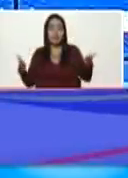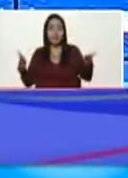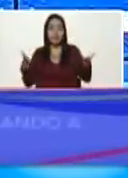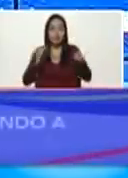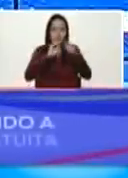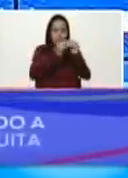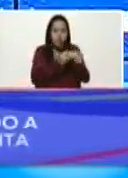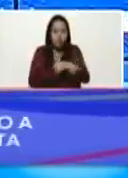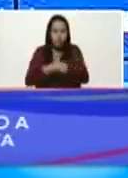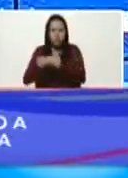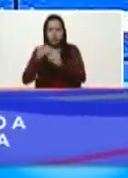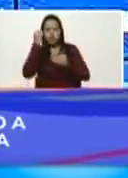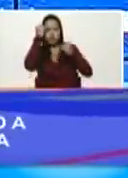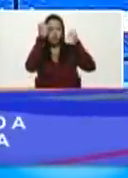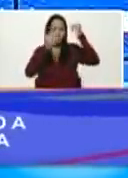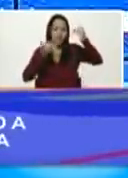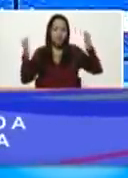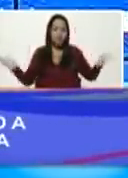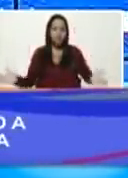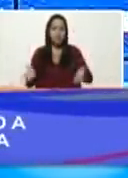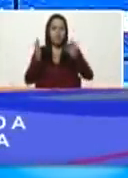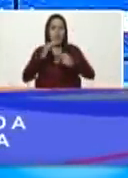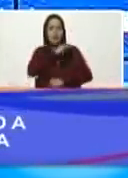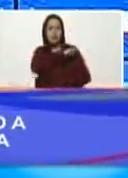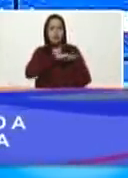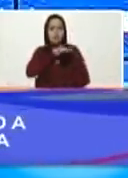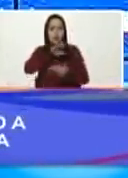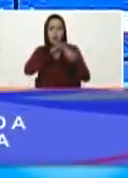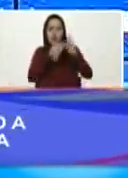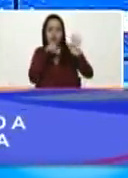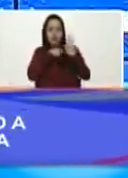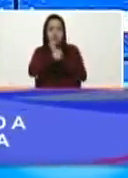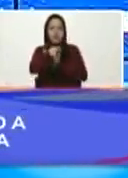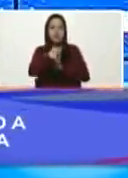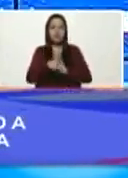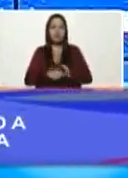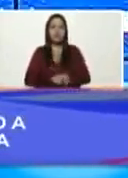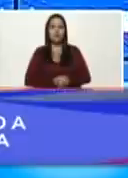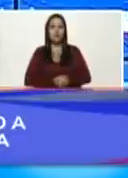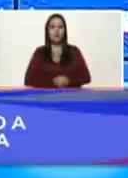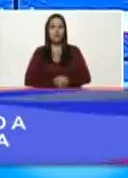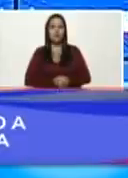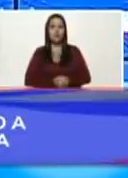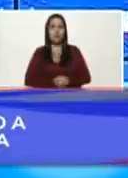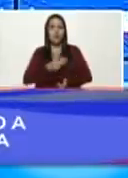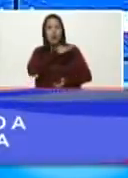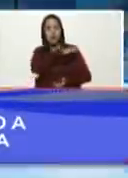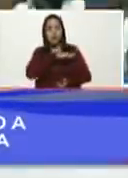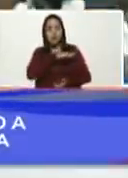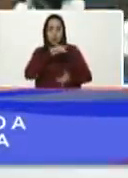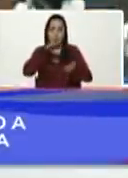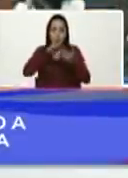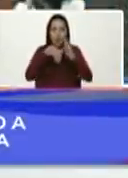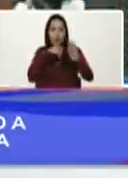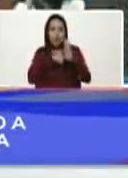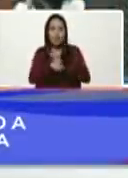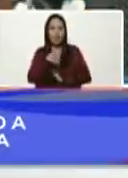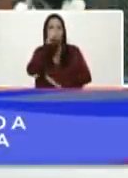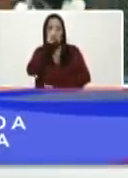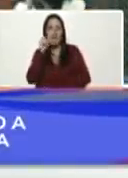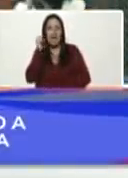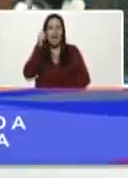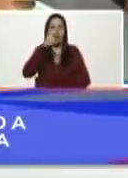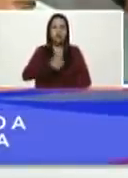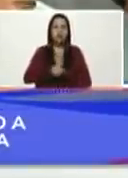diseñaron, idearon y lanzaron la misión Barrio Adentro. La misión Barrio Adentro durante años